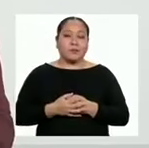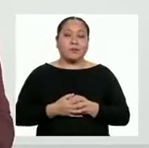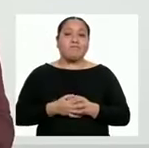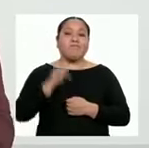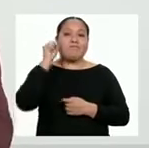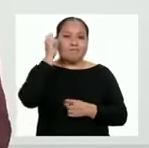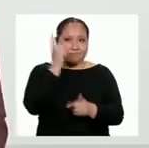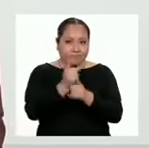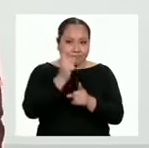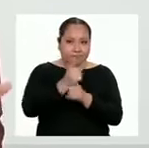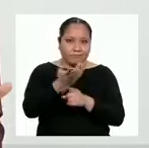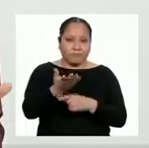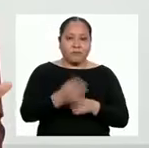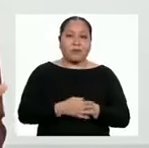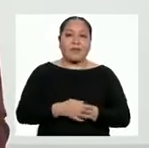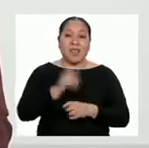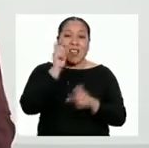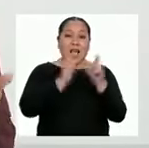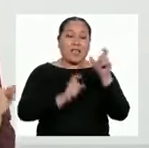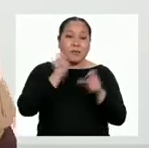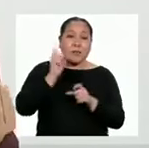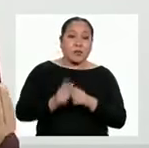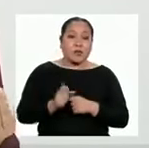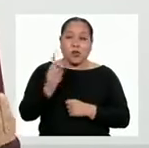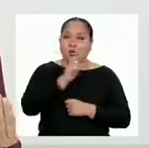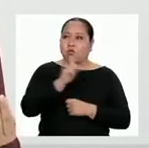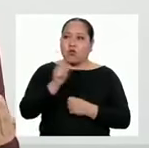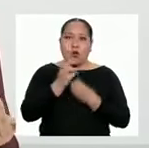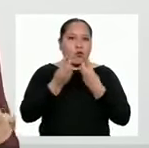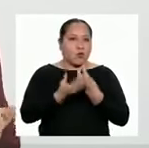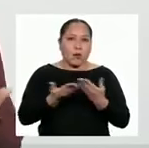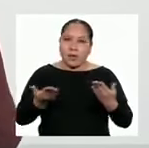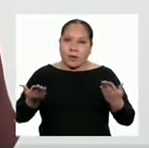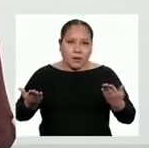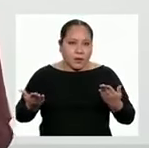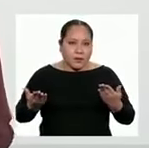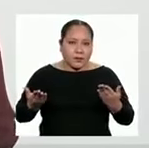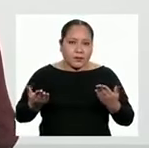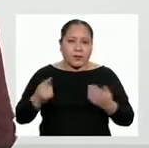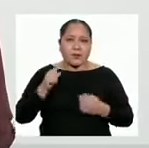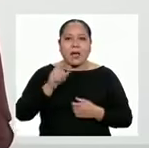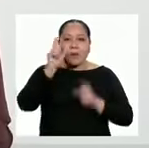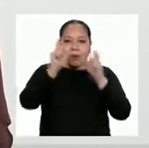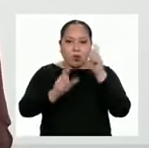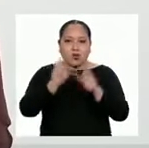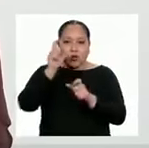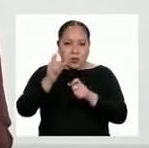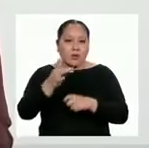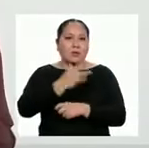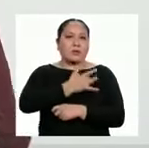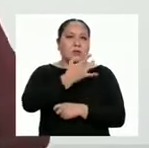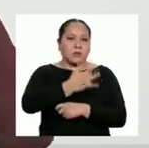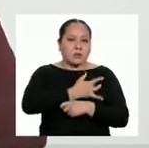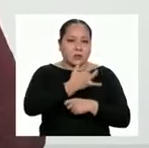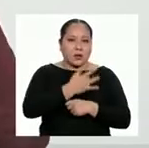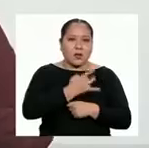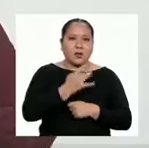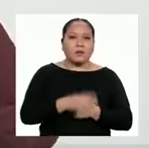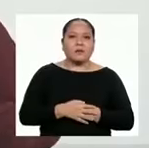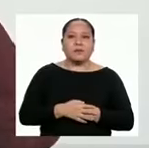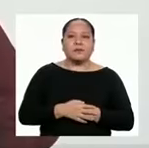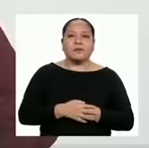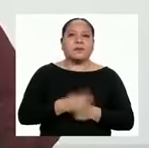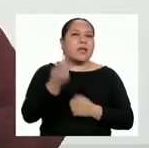es, Yaremis. Las personas no somos como objetos, somos seres que sienten. ¿Y